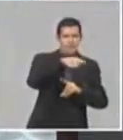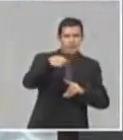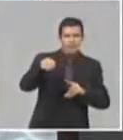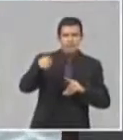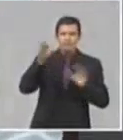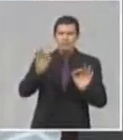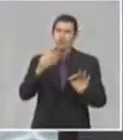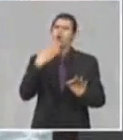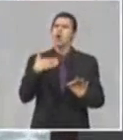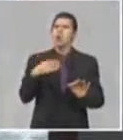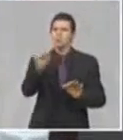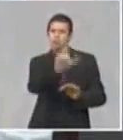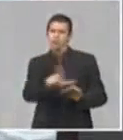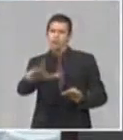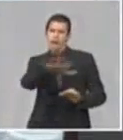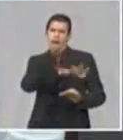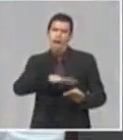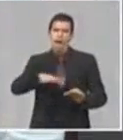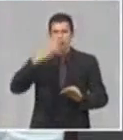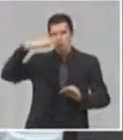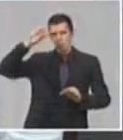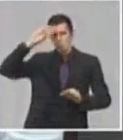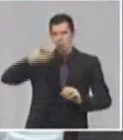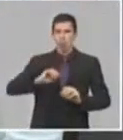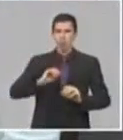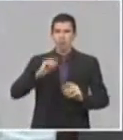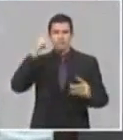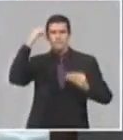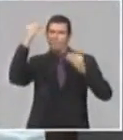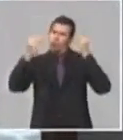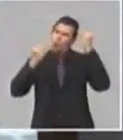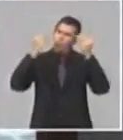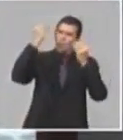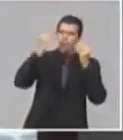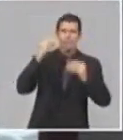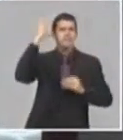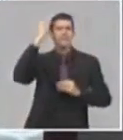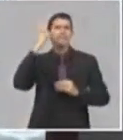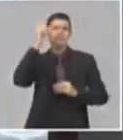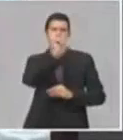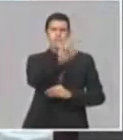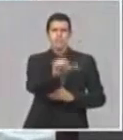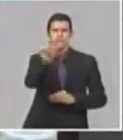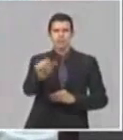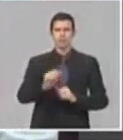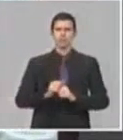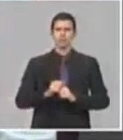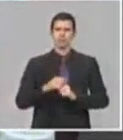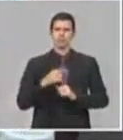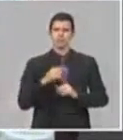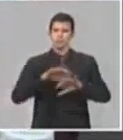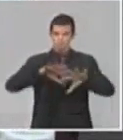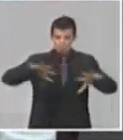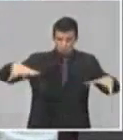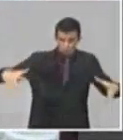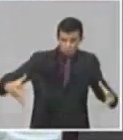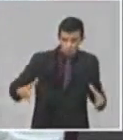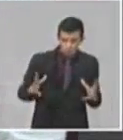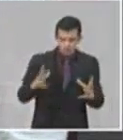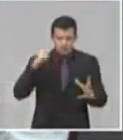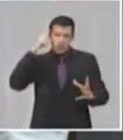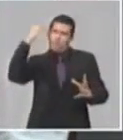afianzar el lugar socialista como único camino hasta era conocido hacia la prosperidad con justicia social